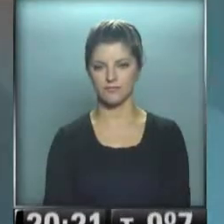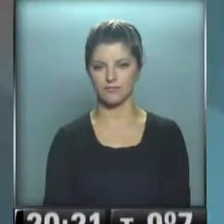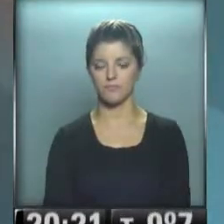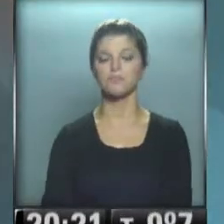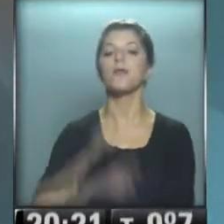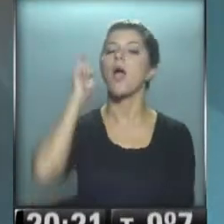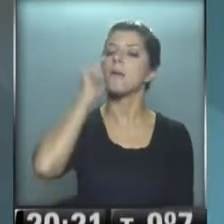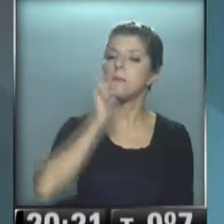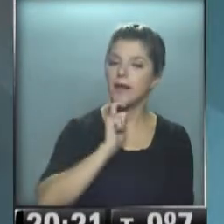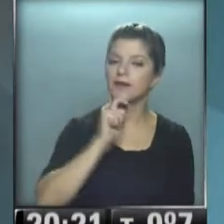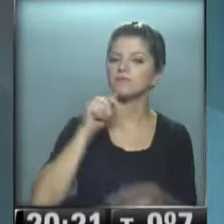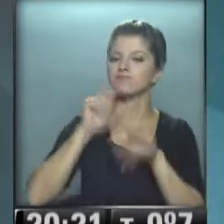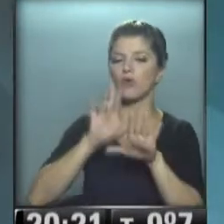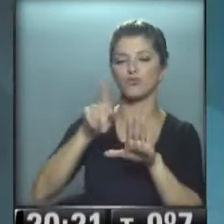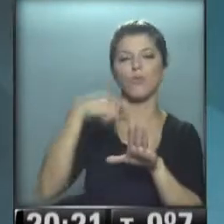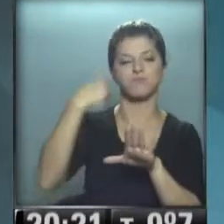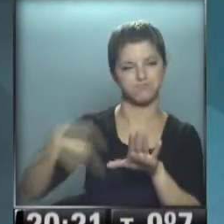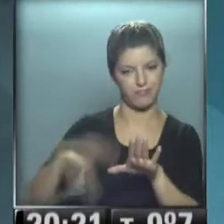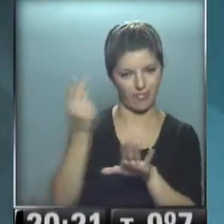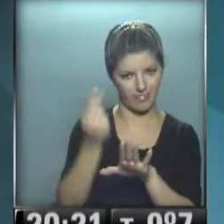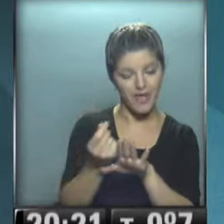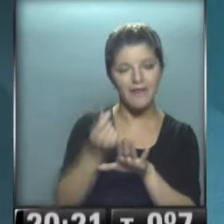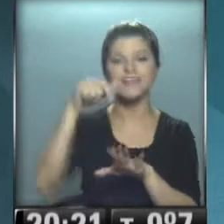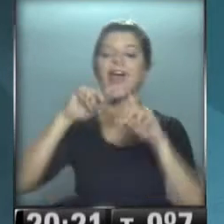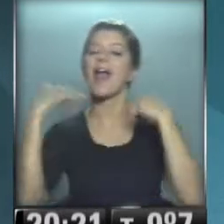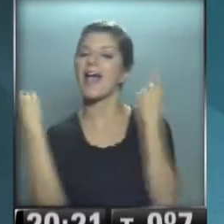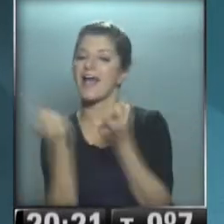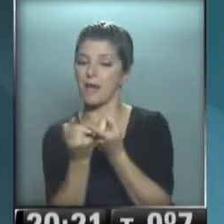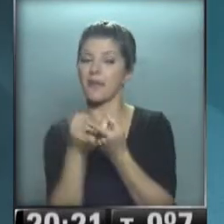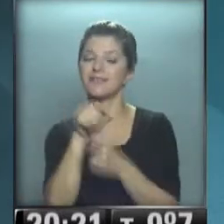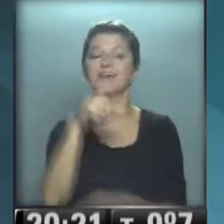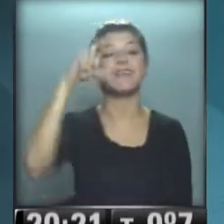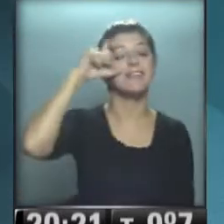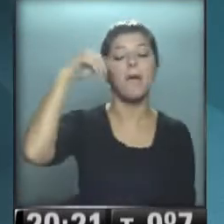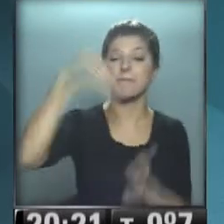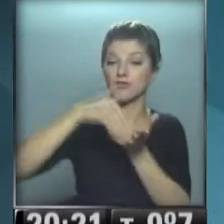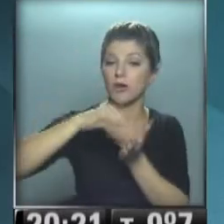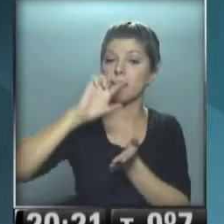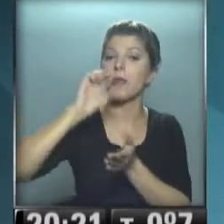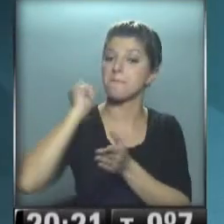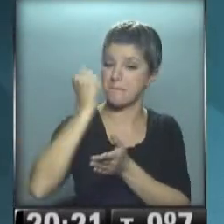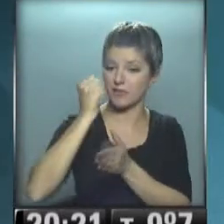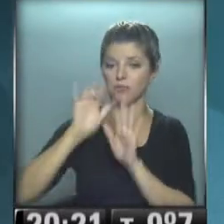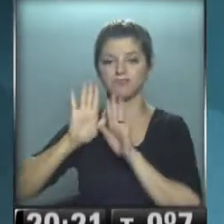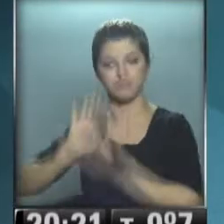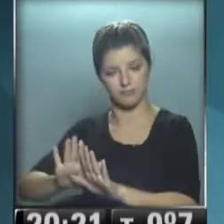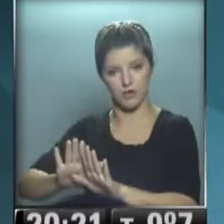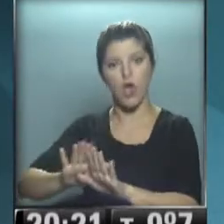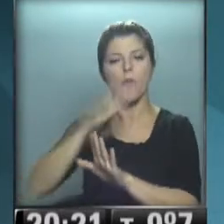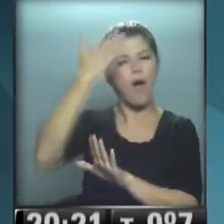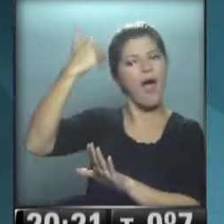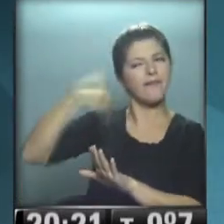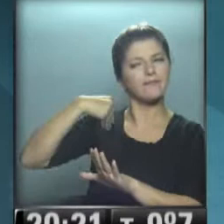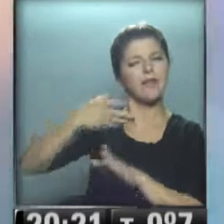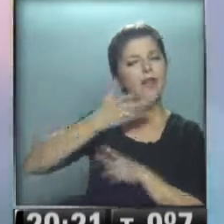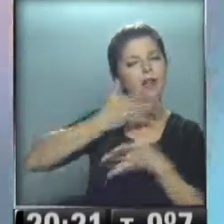Menem embargado. La Cámara Federal le retuvo 10 millones de pesos sobre sus bienes por la venta fraudulenta del predio de